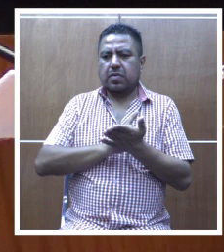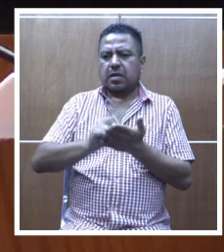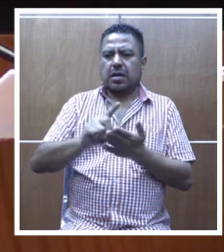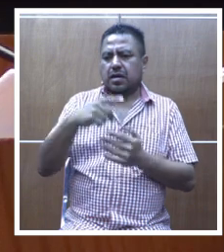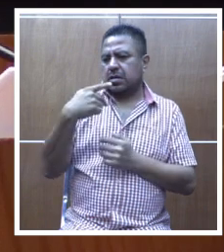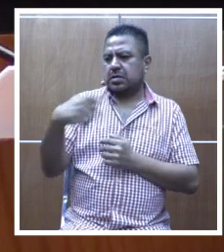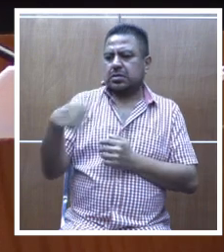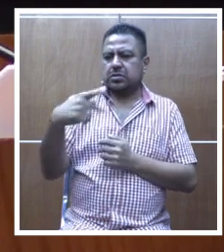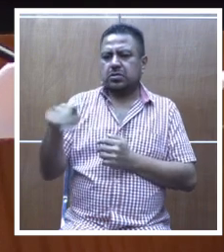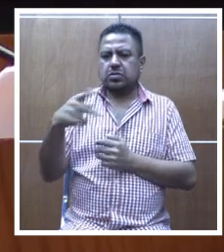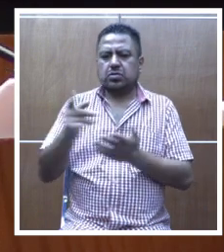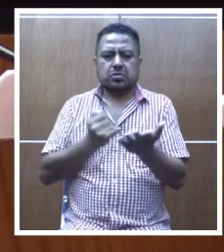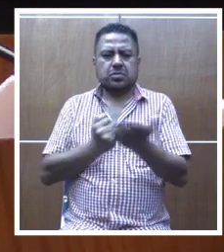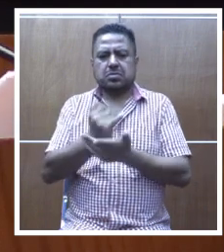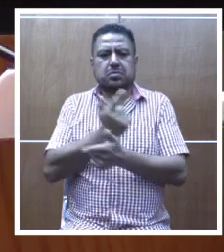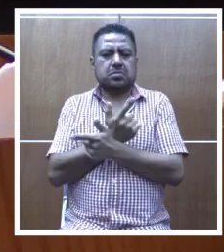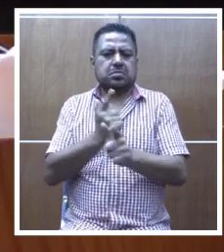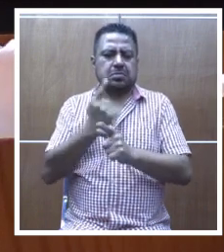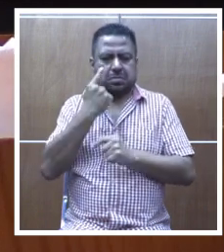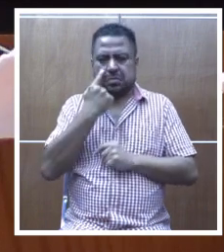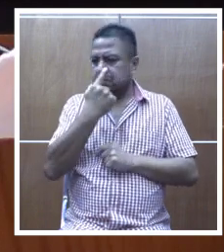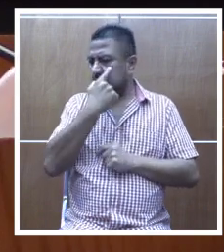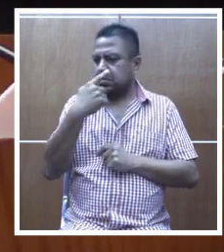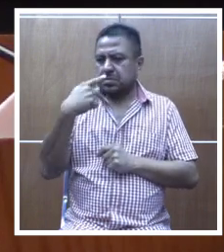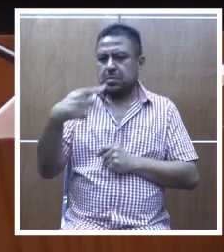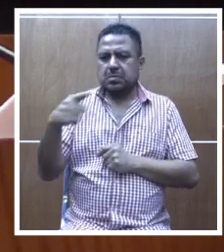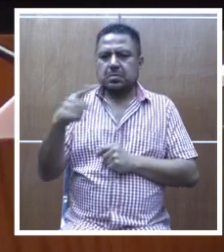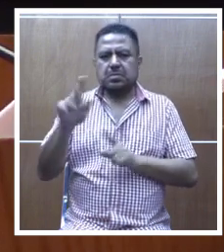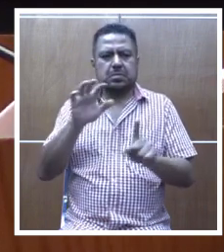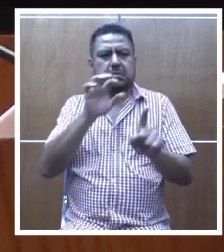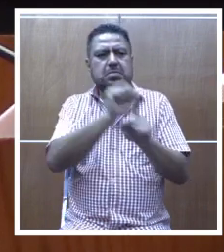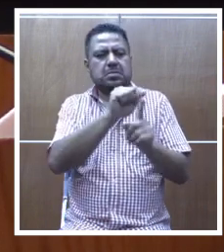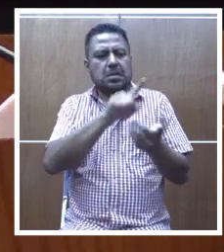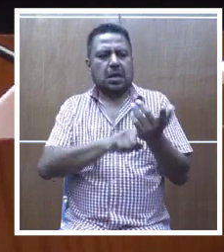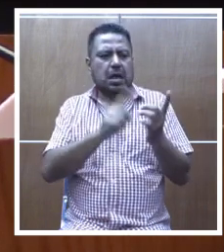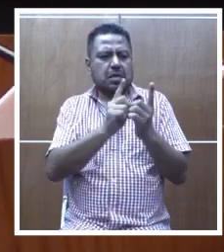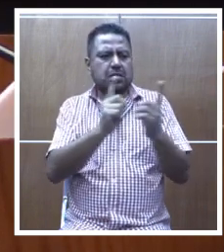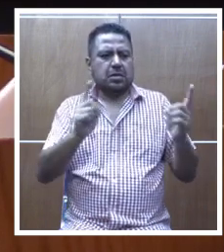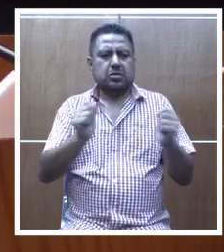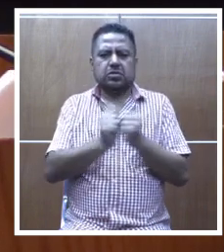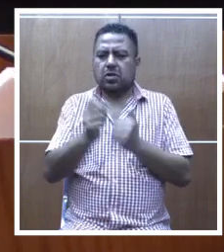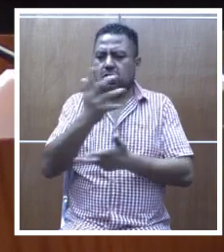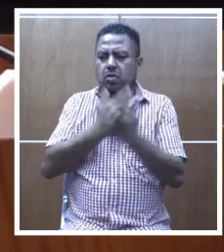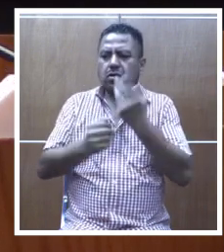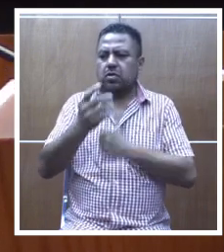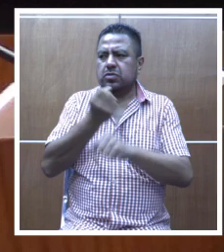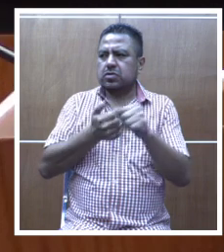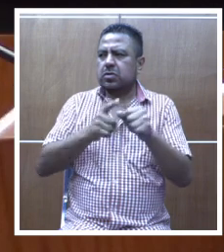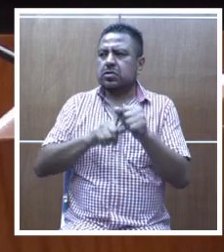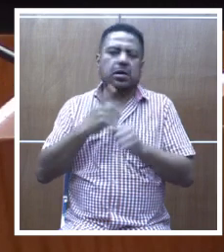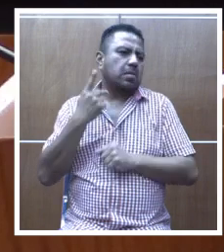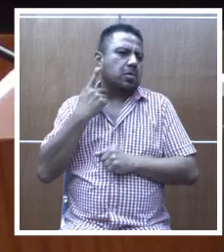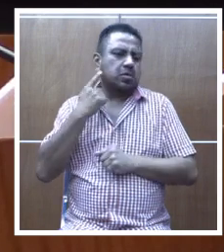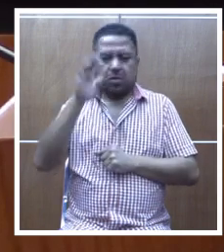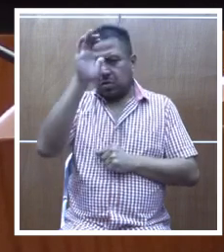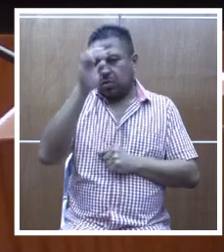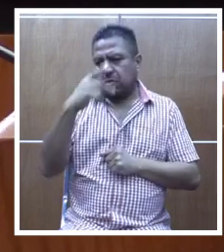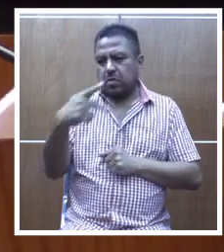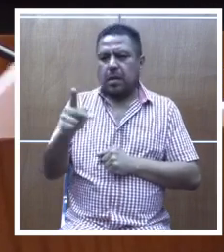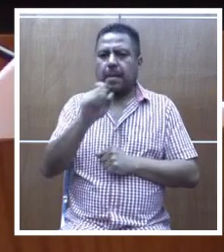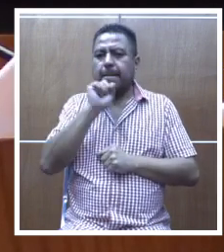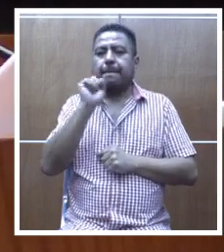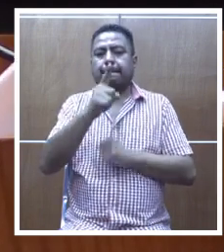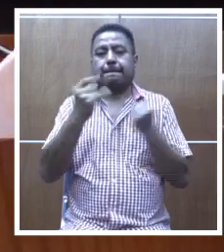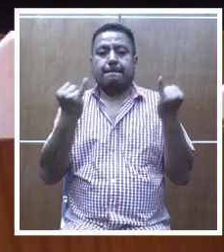derecho que determina libremente su condición y persiguen libremente su desarrollo económico, social, político y cultural.